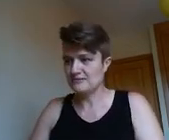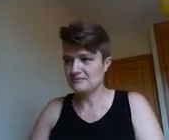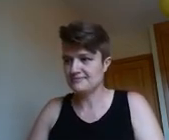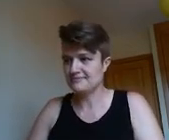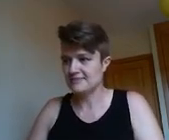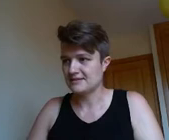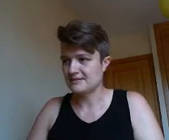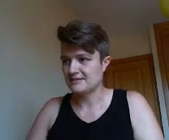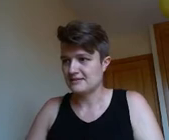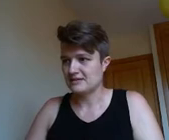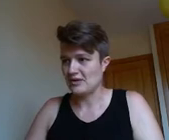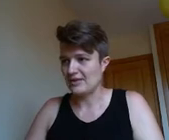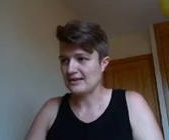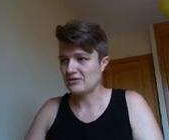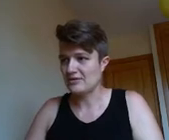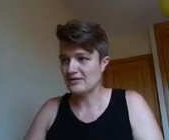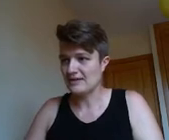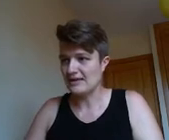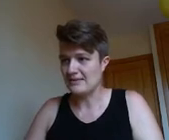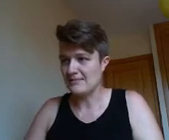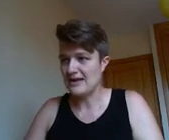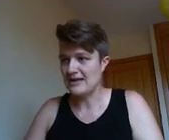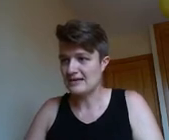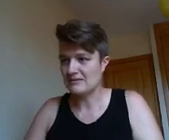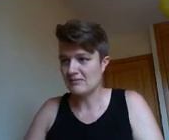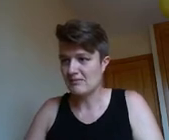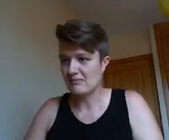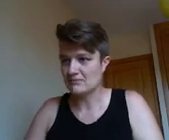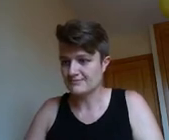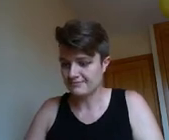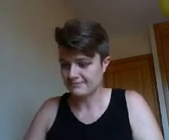nombre, los datos, el mail.